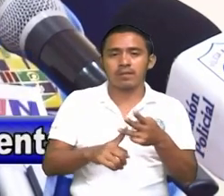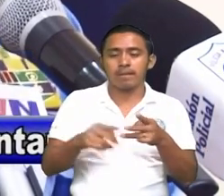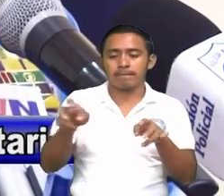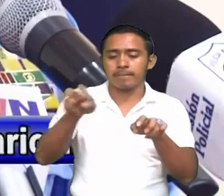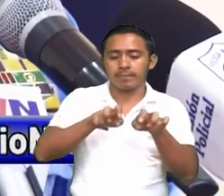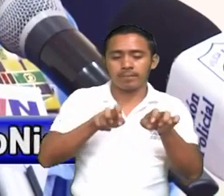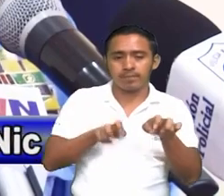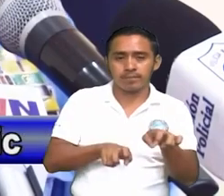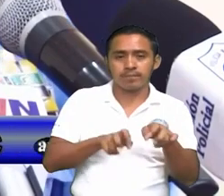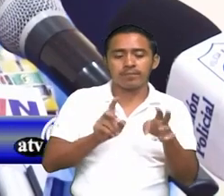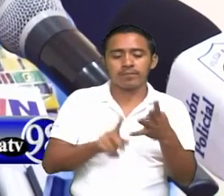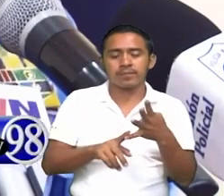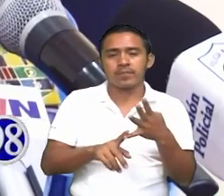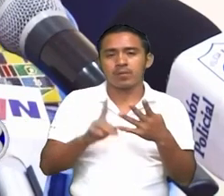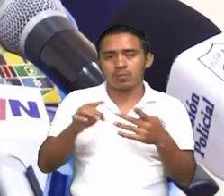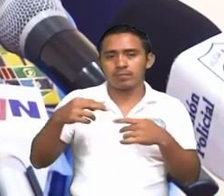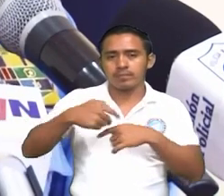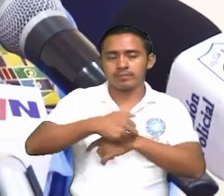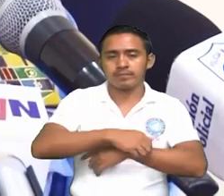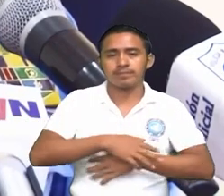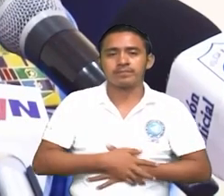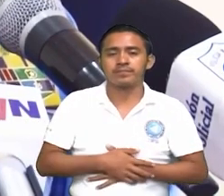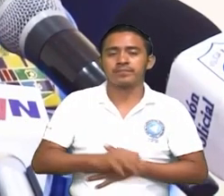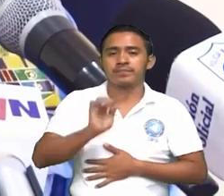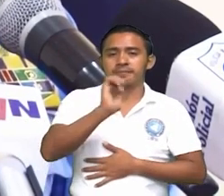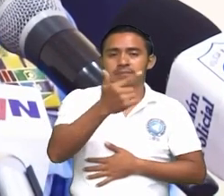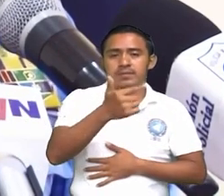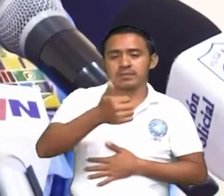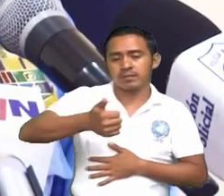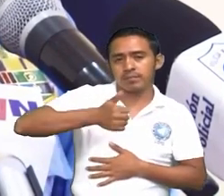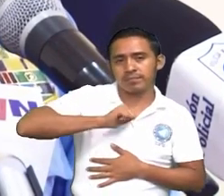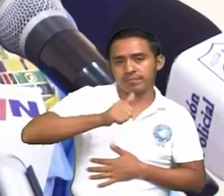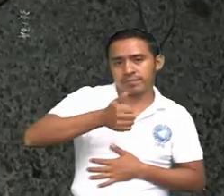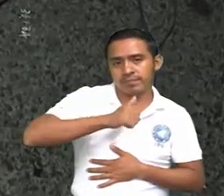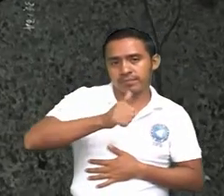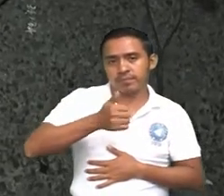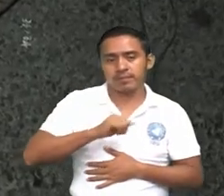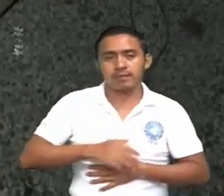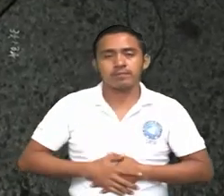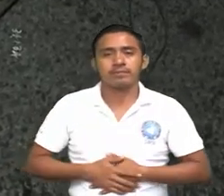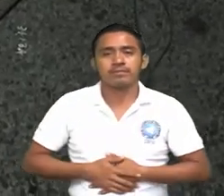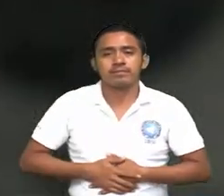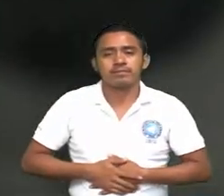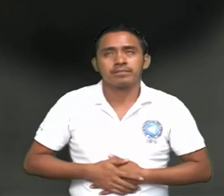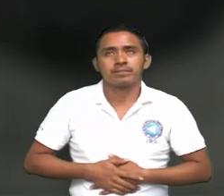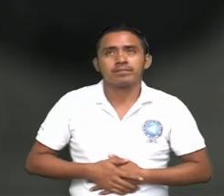Las causas, 7 en estado de ebriedad.